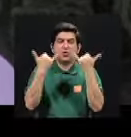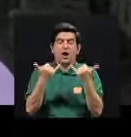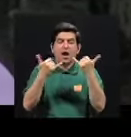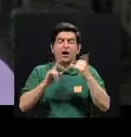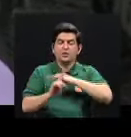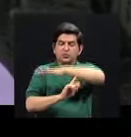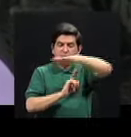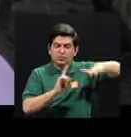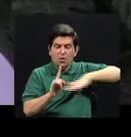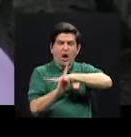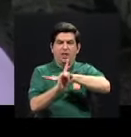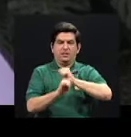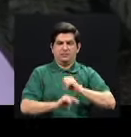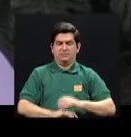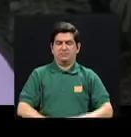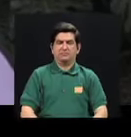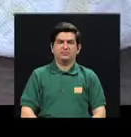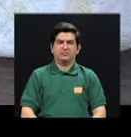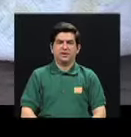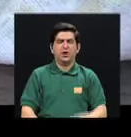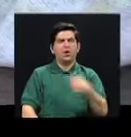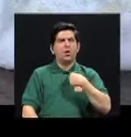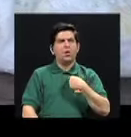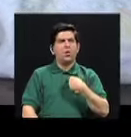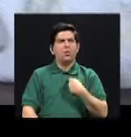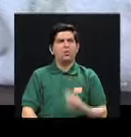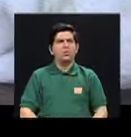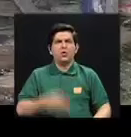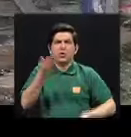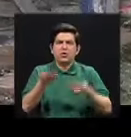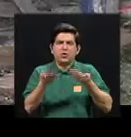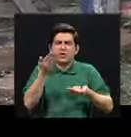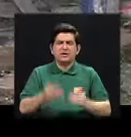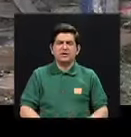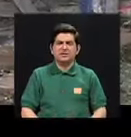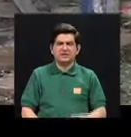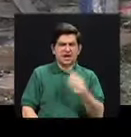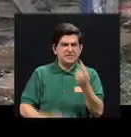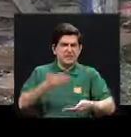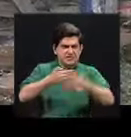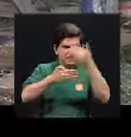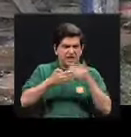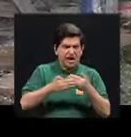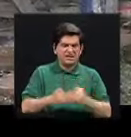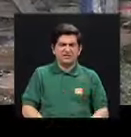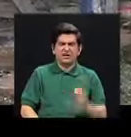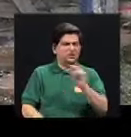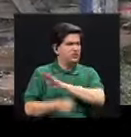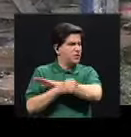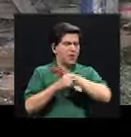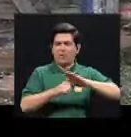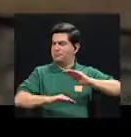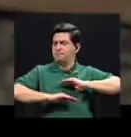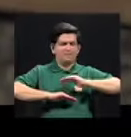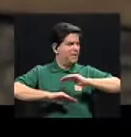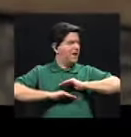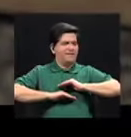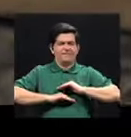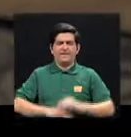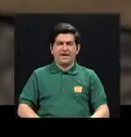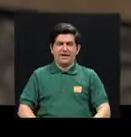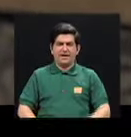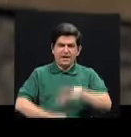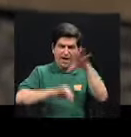condición actual del entorno. Y uno se atreve a adelantar que no es completa esa